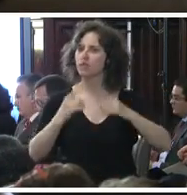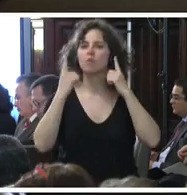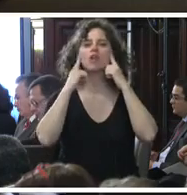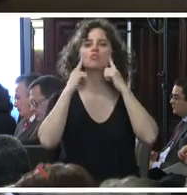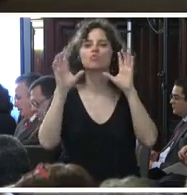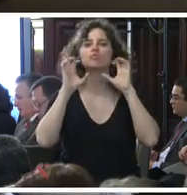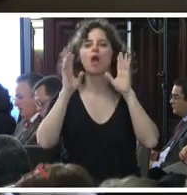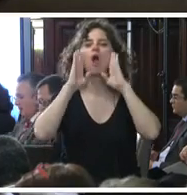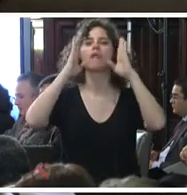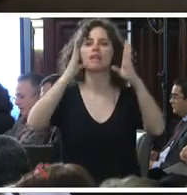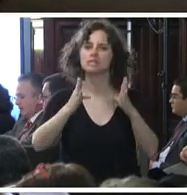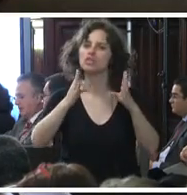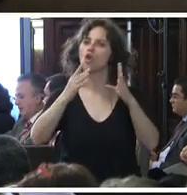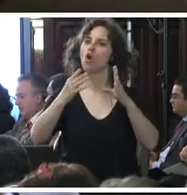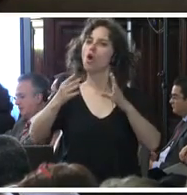amén